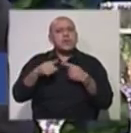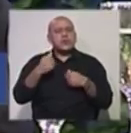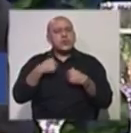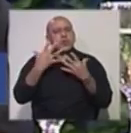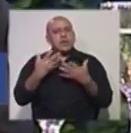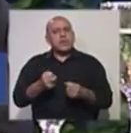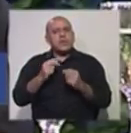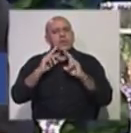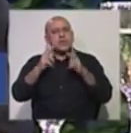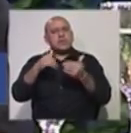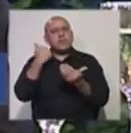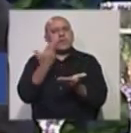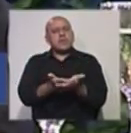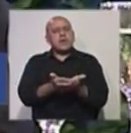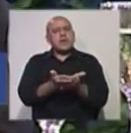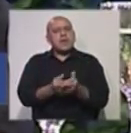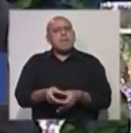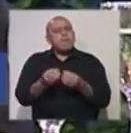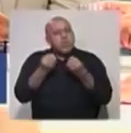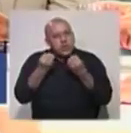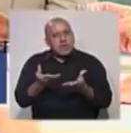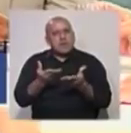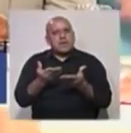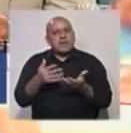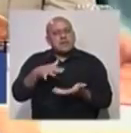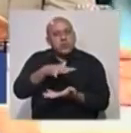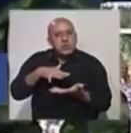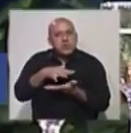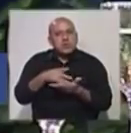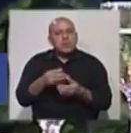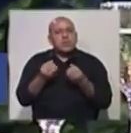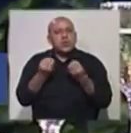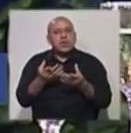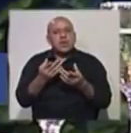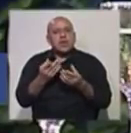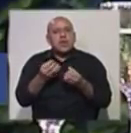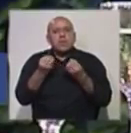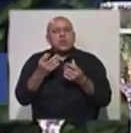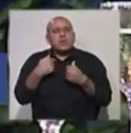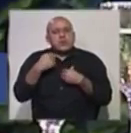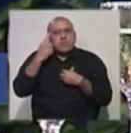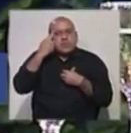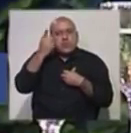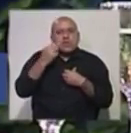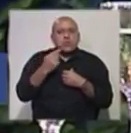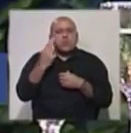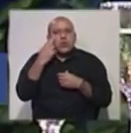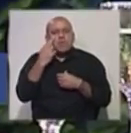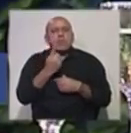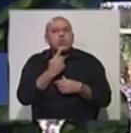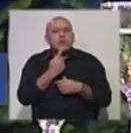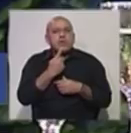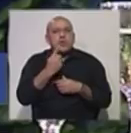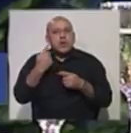dejar planteada esta pregunta. ¿Por qué está pasando esto? Porque si no, nos quedamos con la idea de que es un problema político y que hay una disputa política. Y en